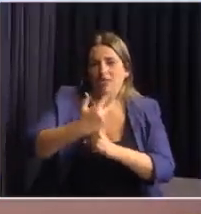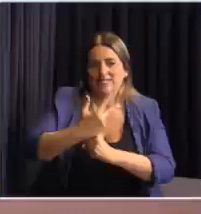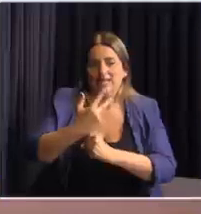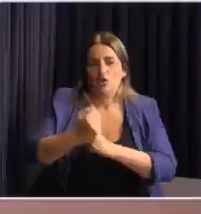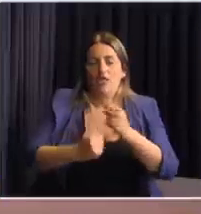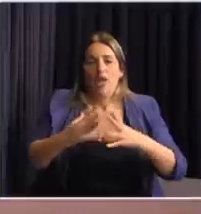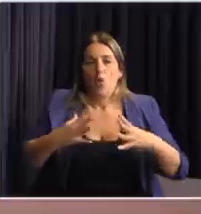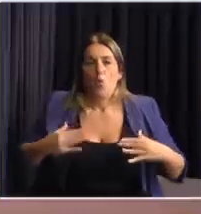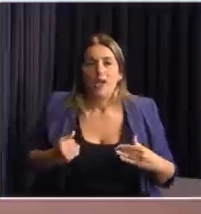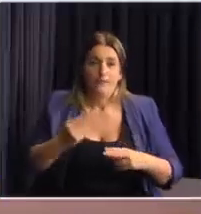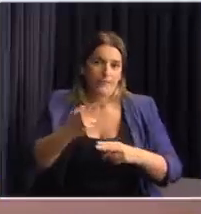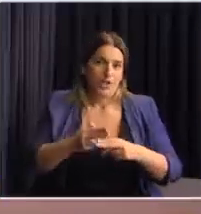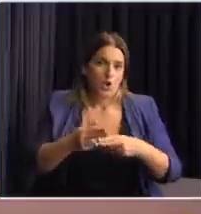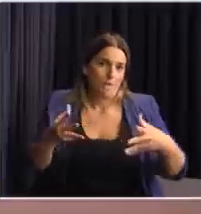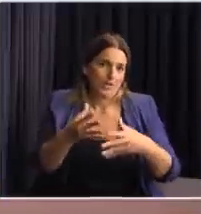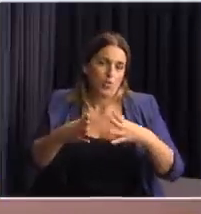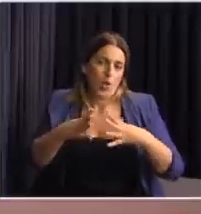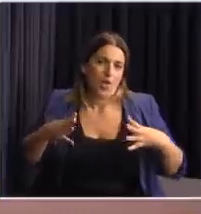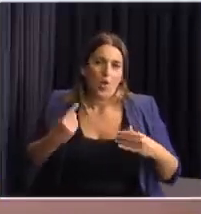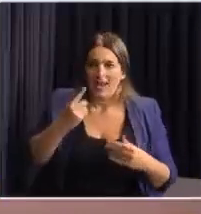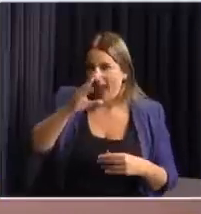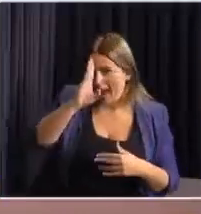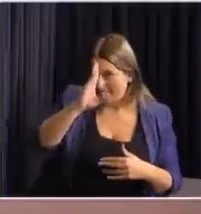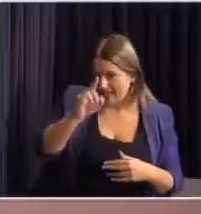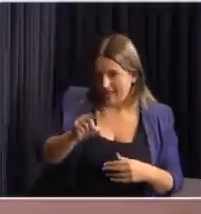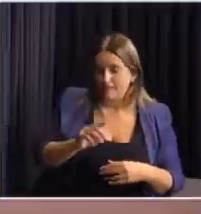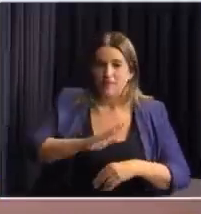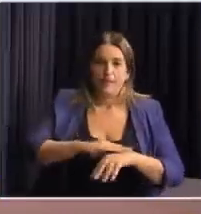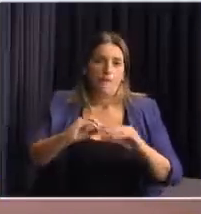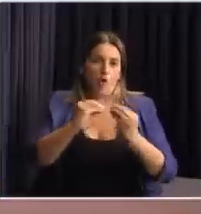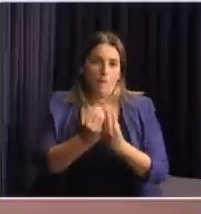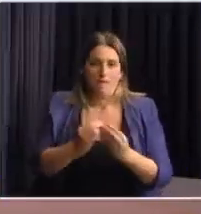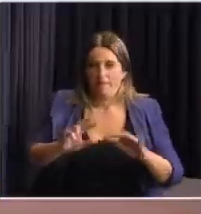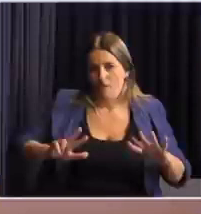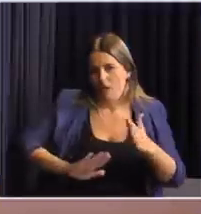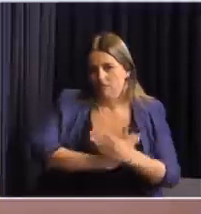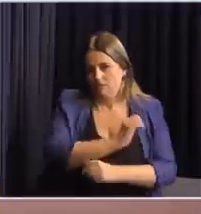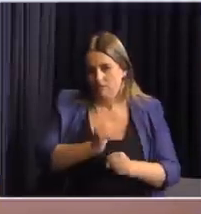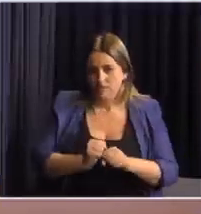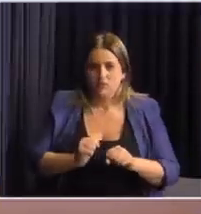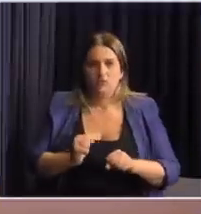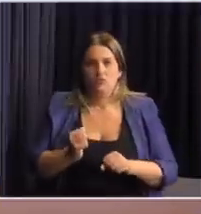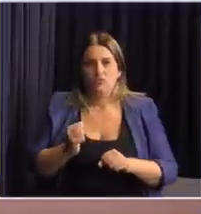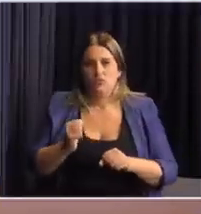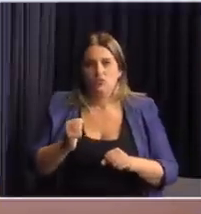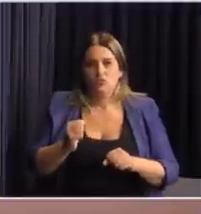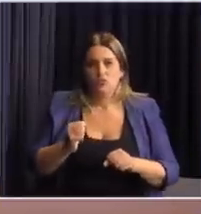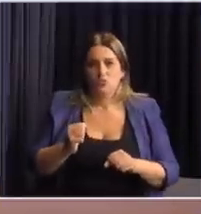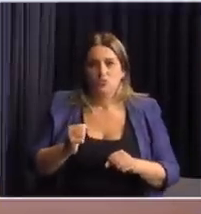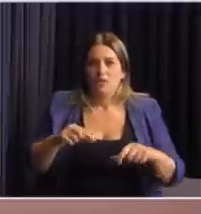escuelas Aprender, en las escuelas de tiempo completo. No, perdón, ahí me estoy confundiendo.